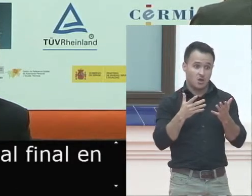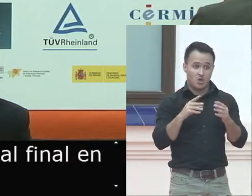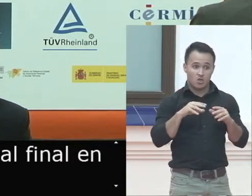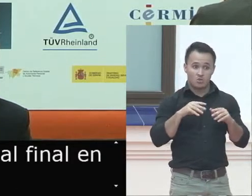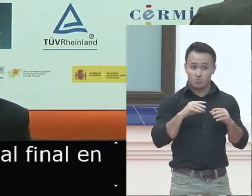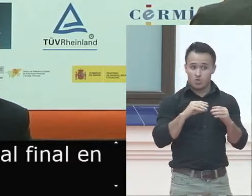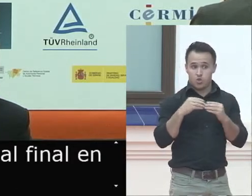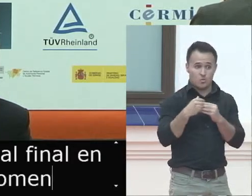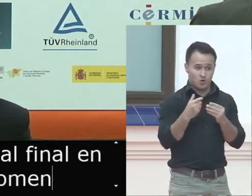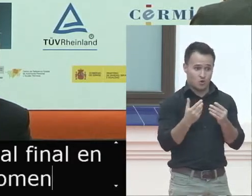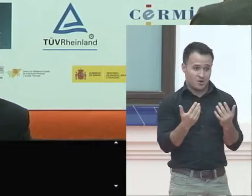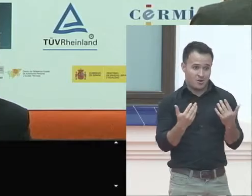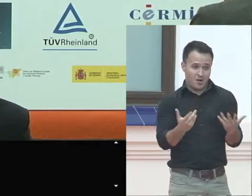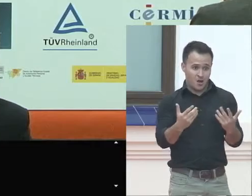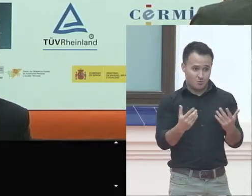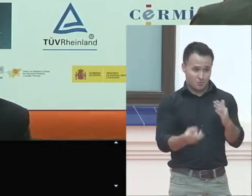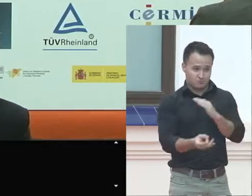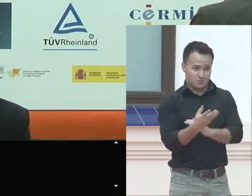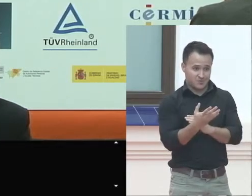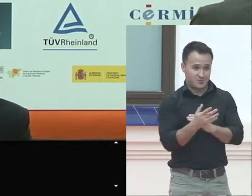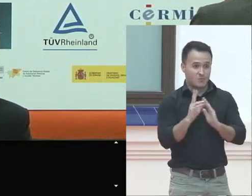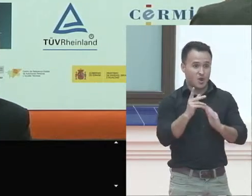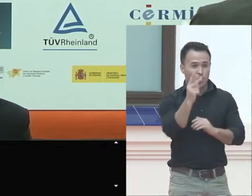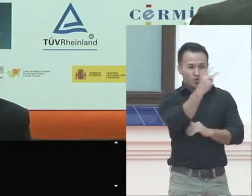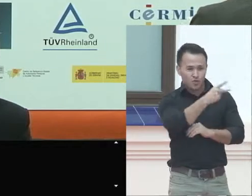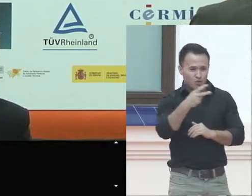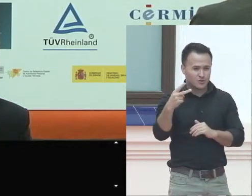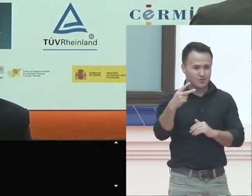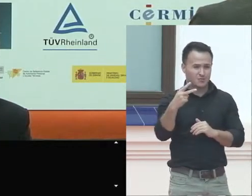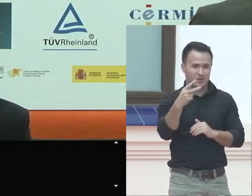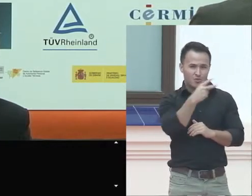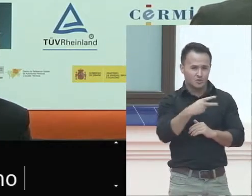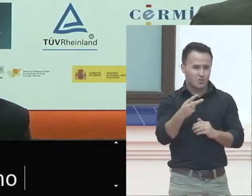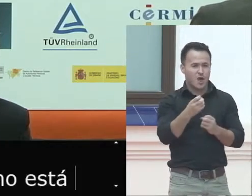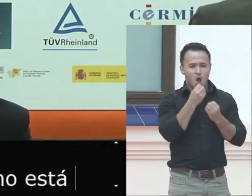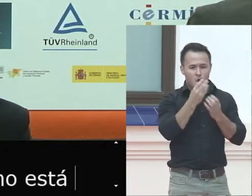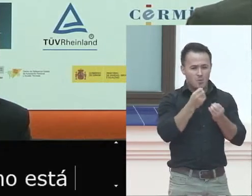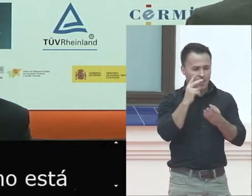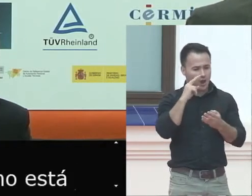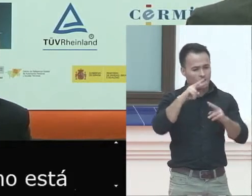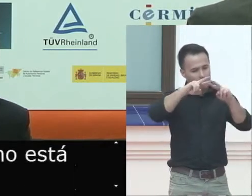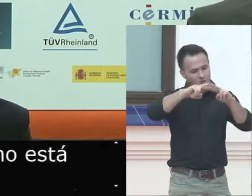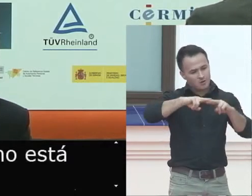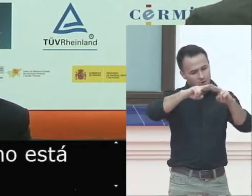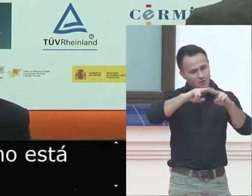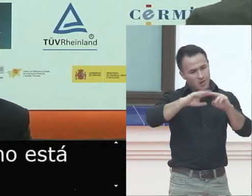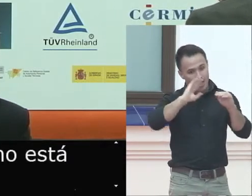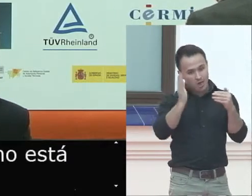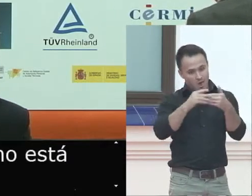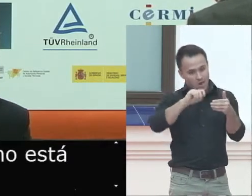De hecho, ahí está Cristina Rodríguez Porrero, que lidió durante 2 semanas con esos comentarios encerrados en